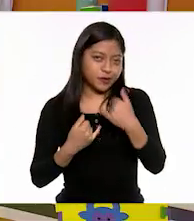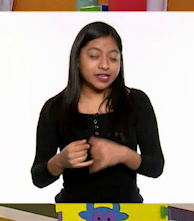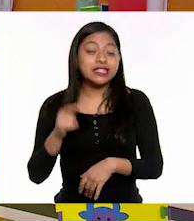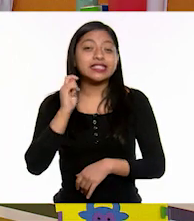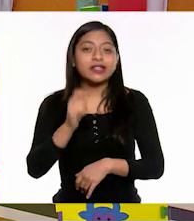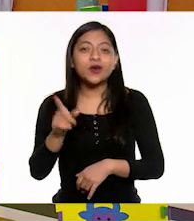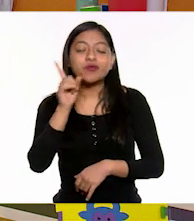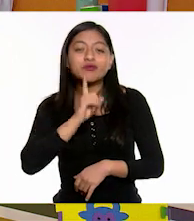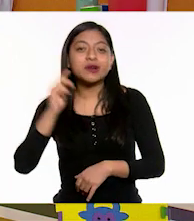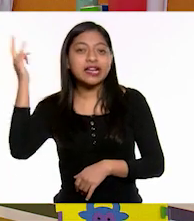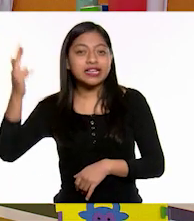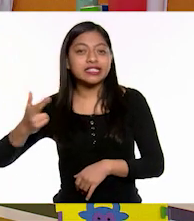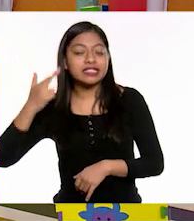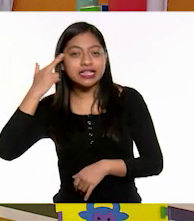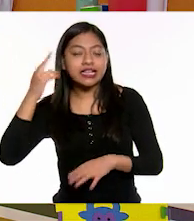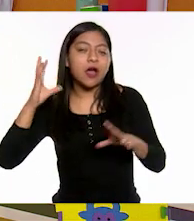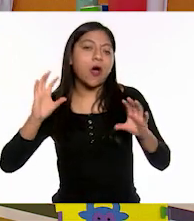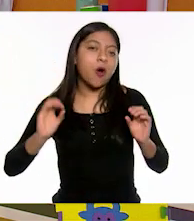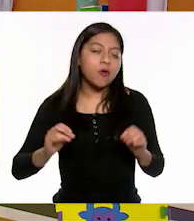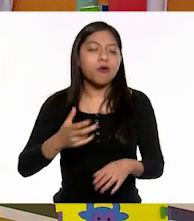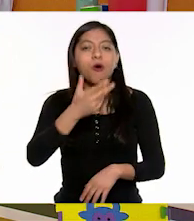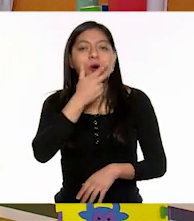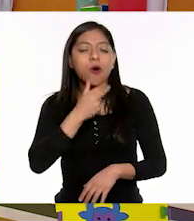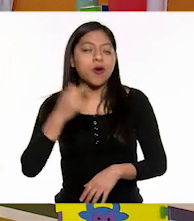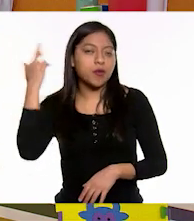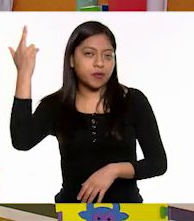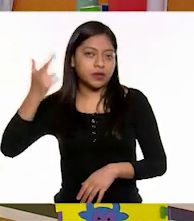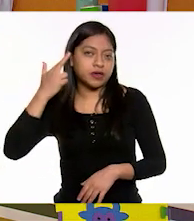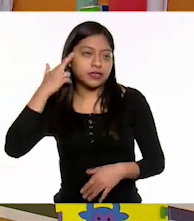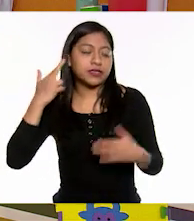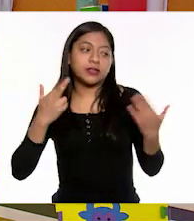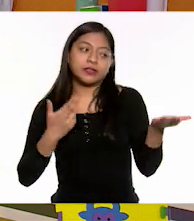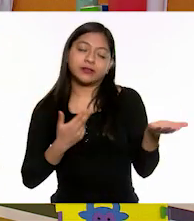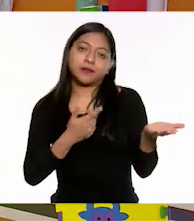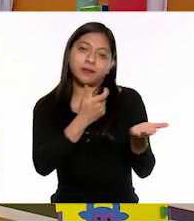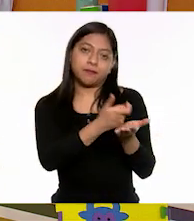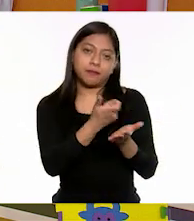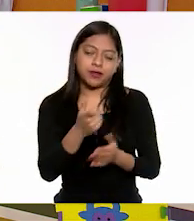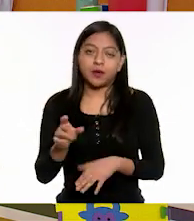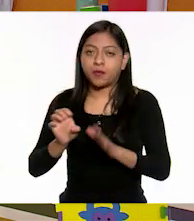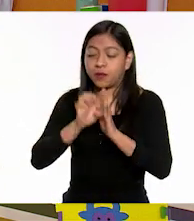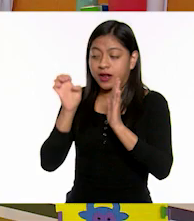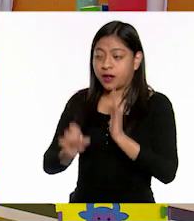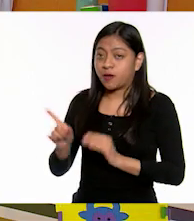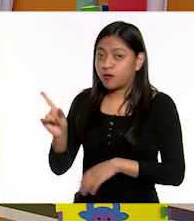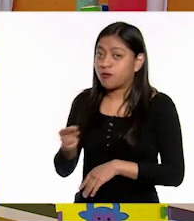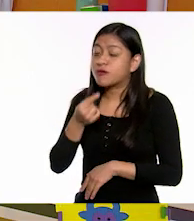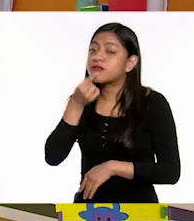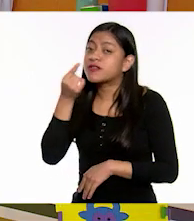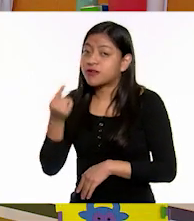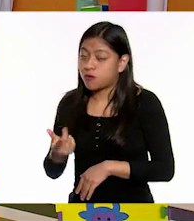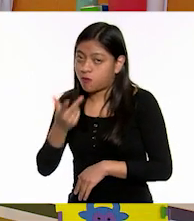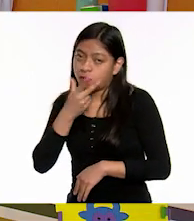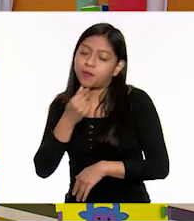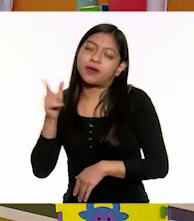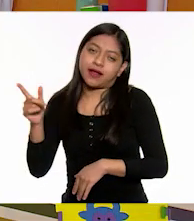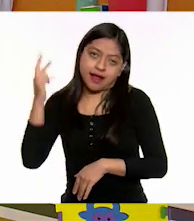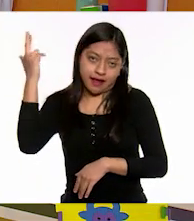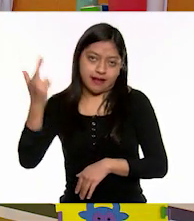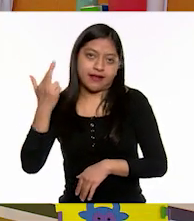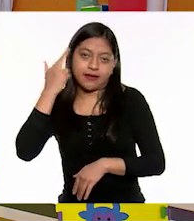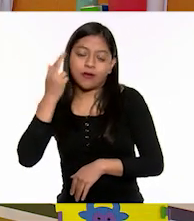pide o puede ser también el rey pide de acuerdo a la persona que vaya a participar verdad o que vaya a fungir como